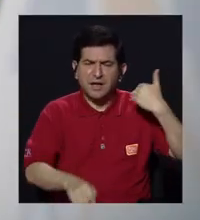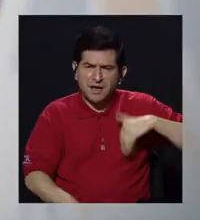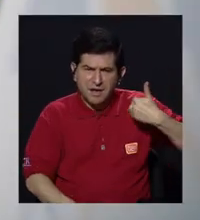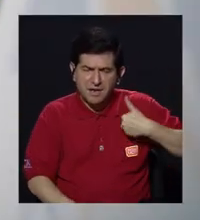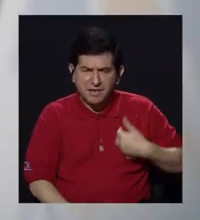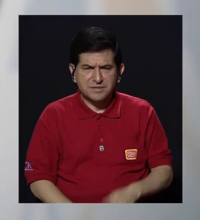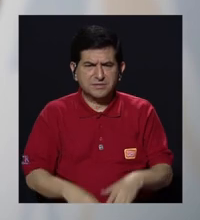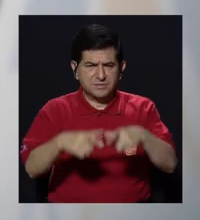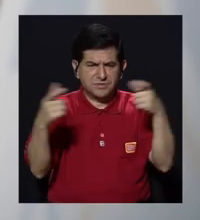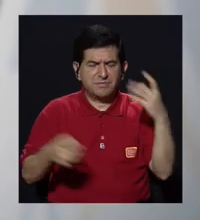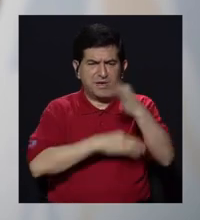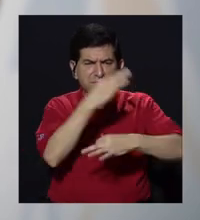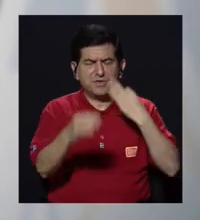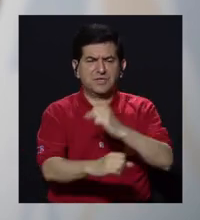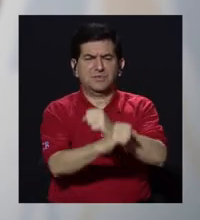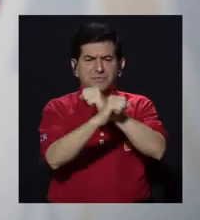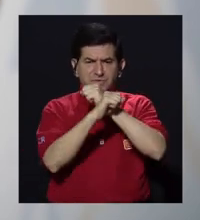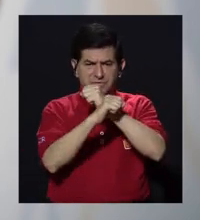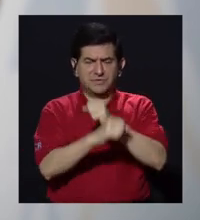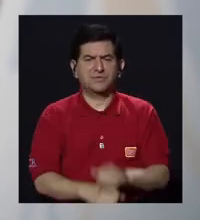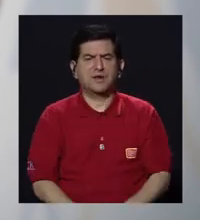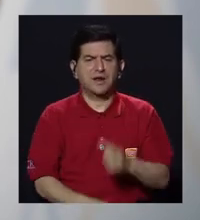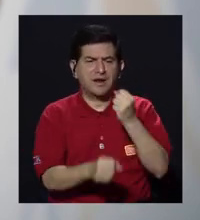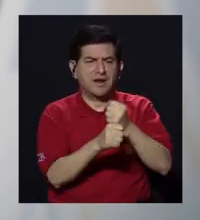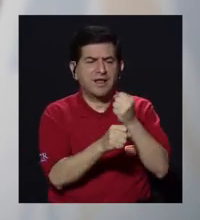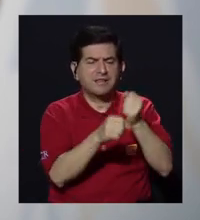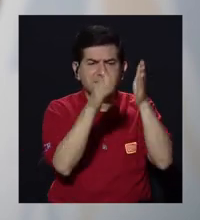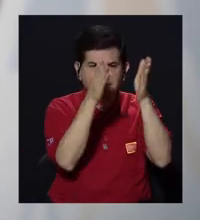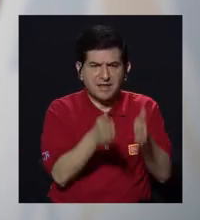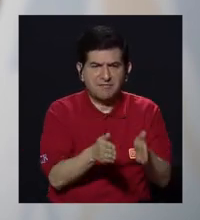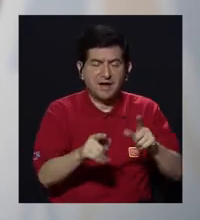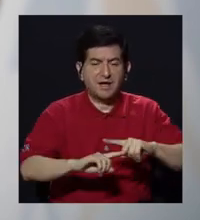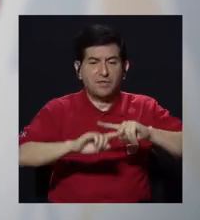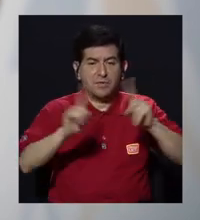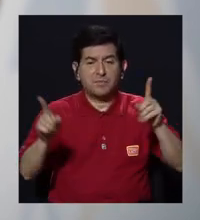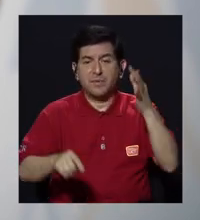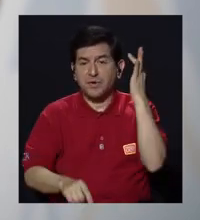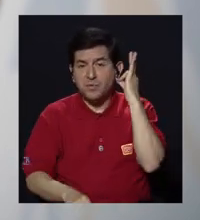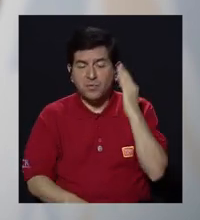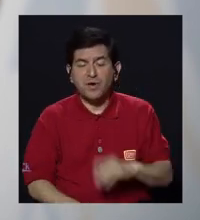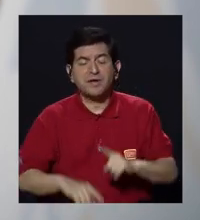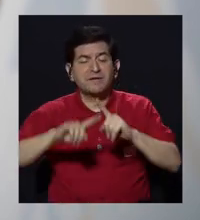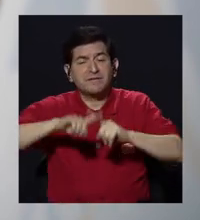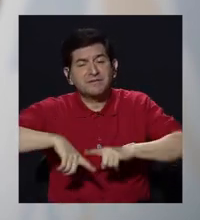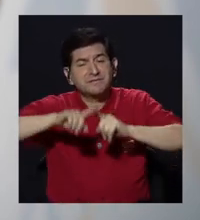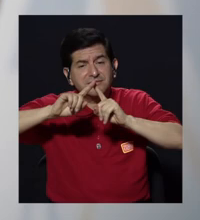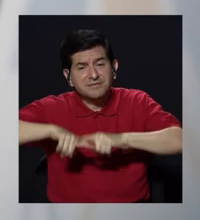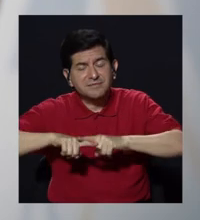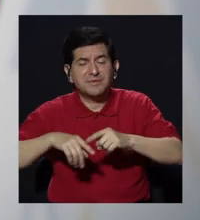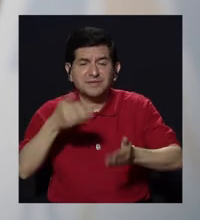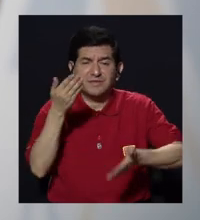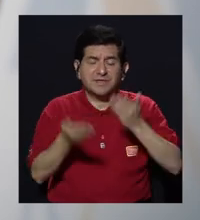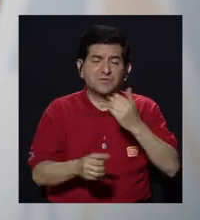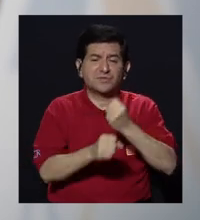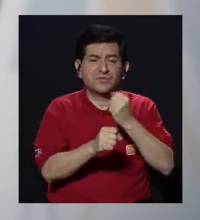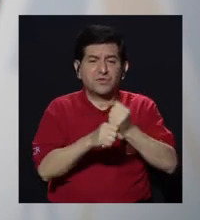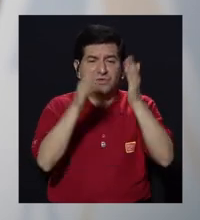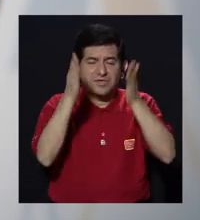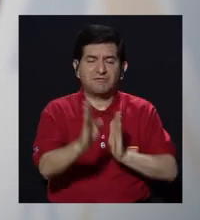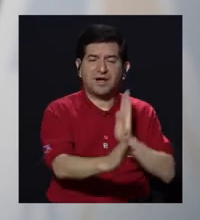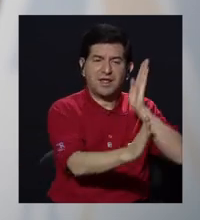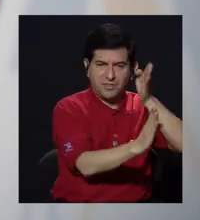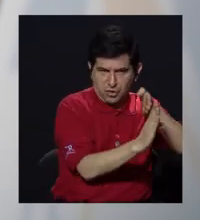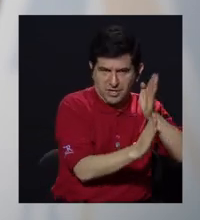la mayoría de los tipos de aseguramiento es como trabajador, pero en el caso de las mujeres es dependiendo de un